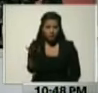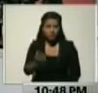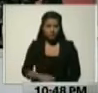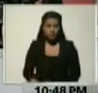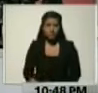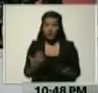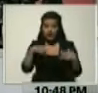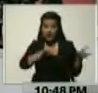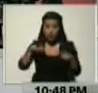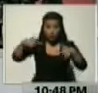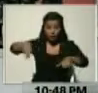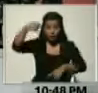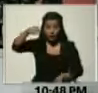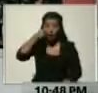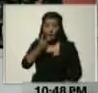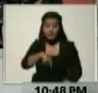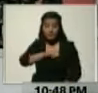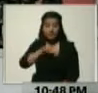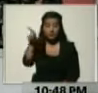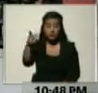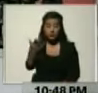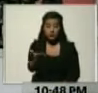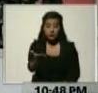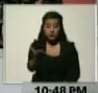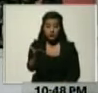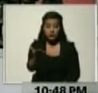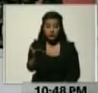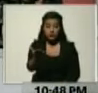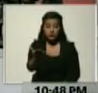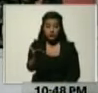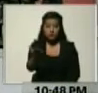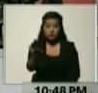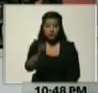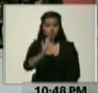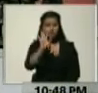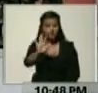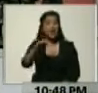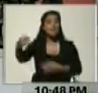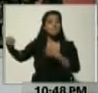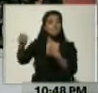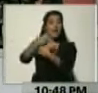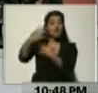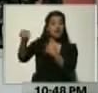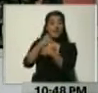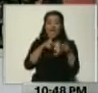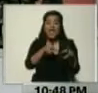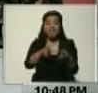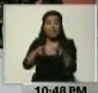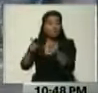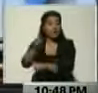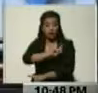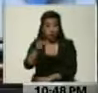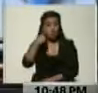¿Estamos listos, Rajoy? Este no le ganó nada. Estos videos me los mandaron tal cual, así lo voy a pasar. Mándelo.